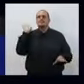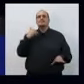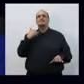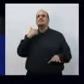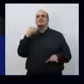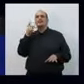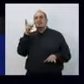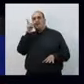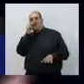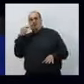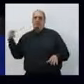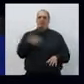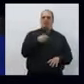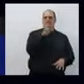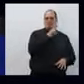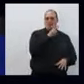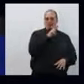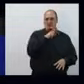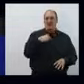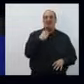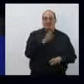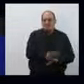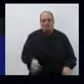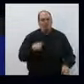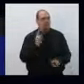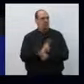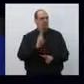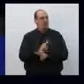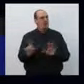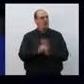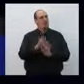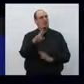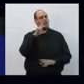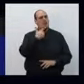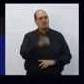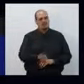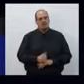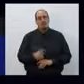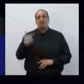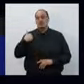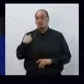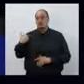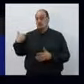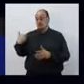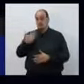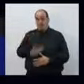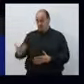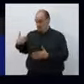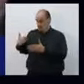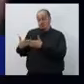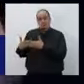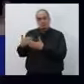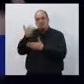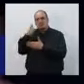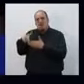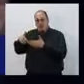femicidio todo esto que hemos hecho queremos en el próximo gobierno potenciarlo por necesitamos tener más reacción del estado más